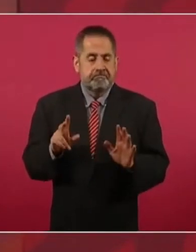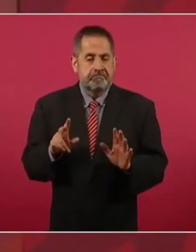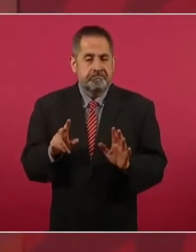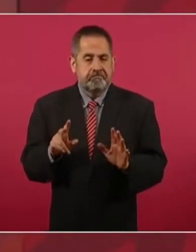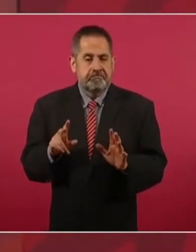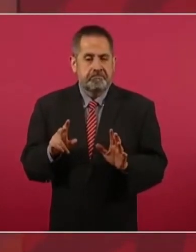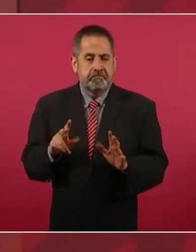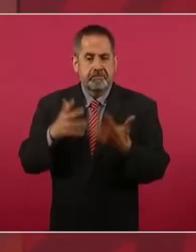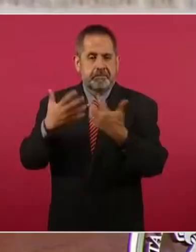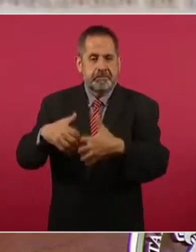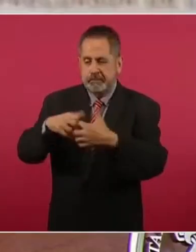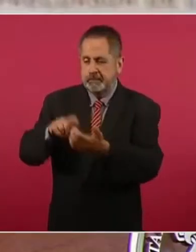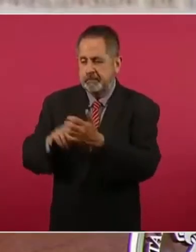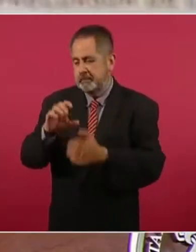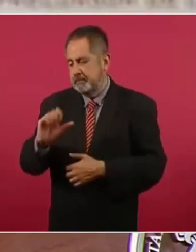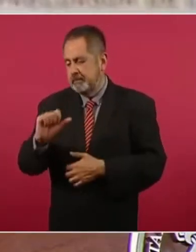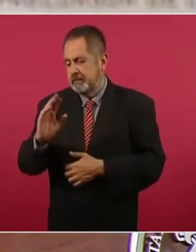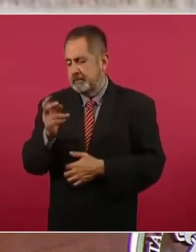utilizando nuestras plantas de carbón.